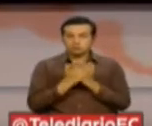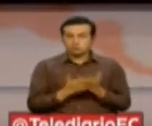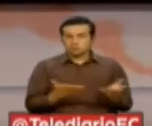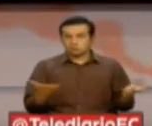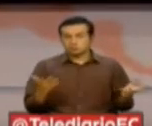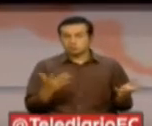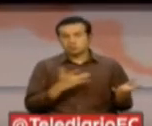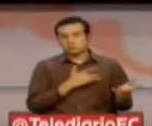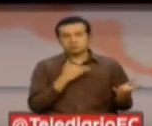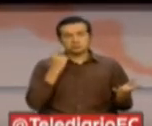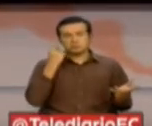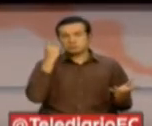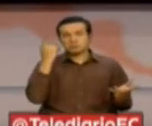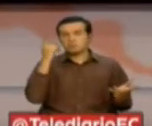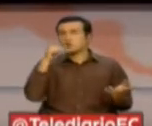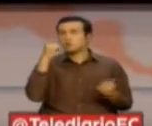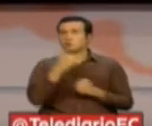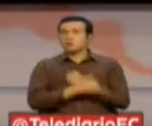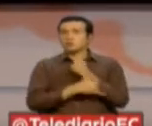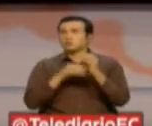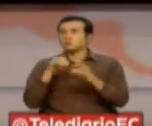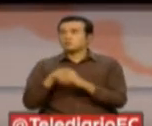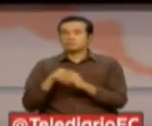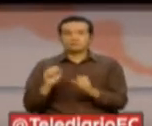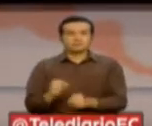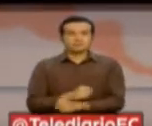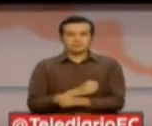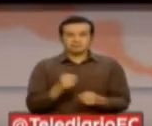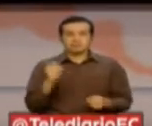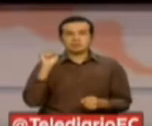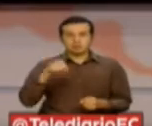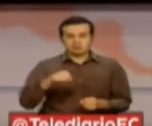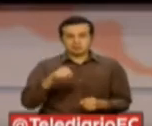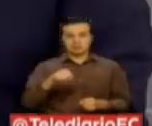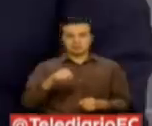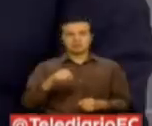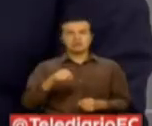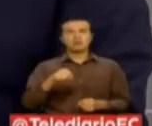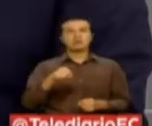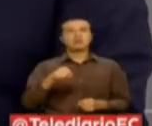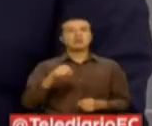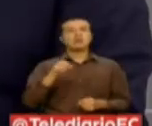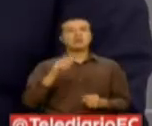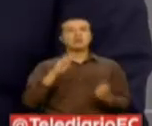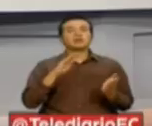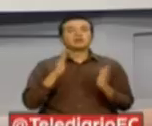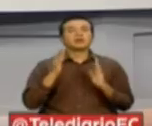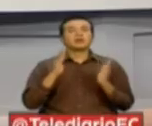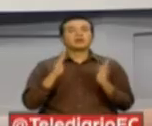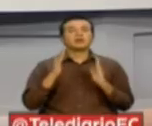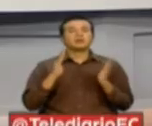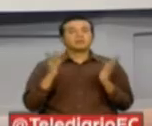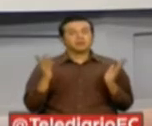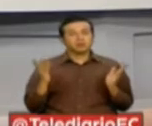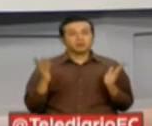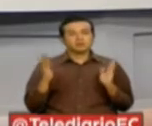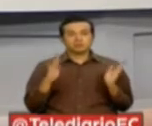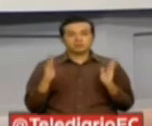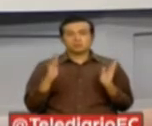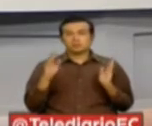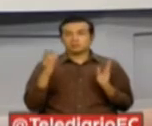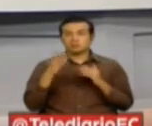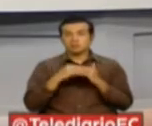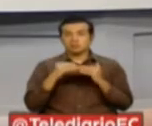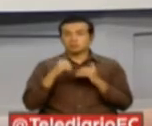hace sentido que el dinero de afuera ahora lo que sí hay es por un ladrón o descargarse moralidad de hecho se maneja dinero